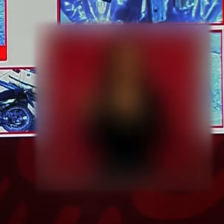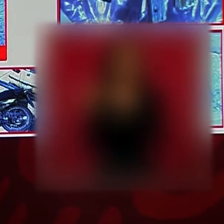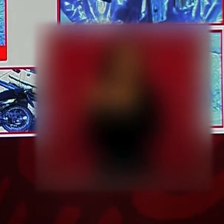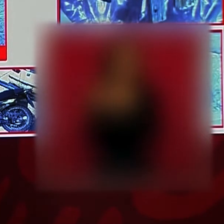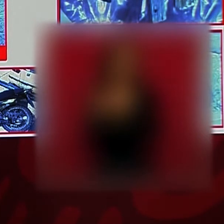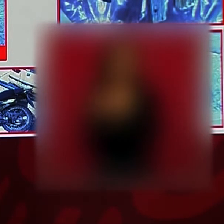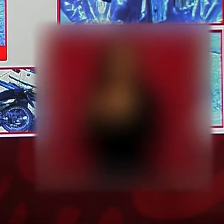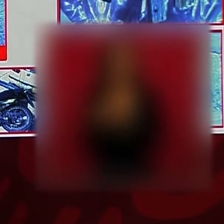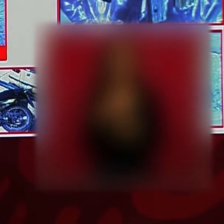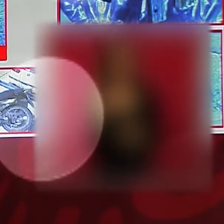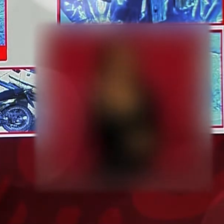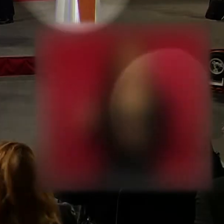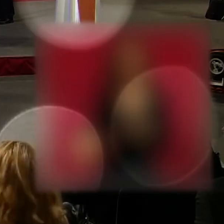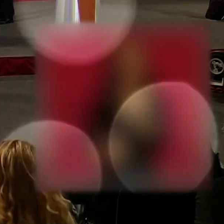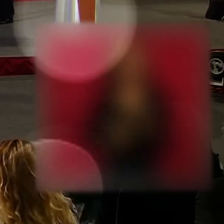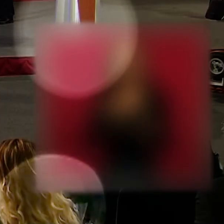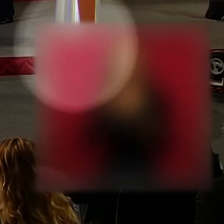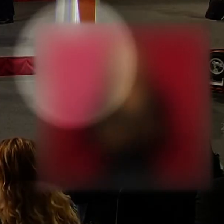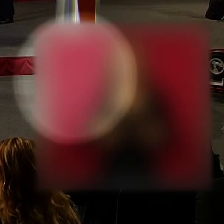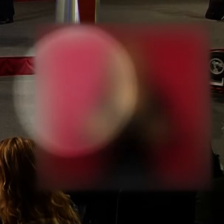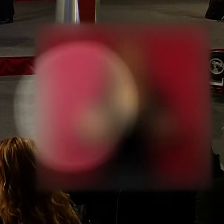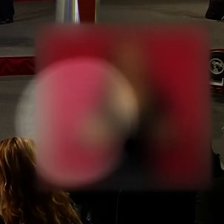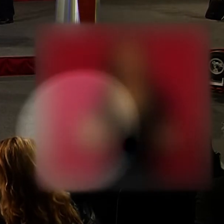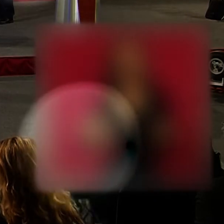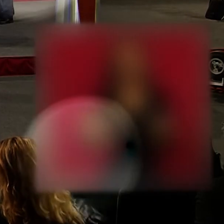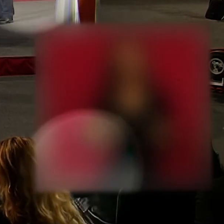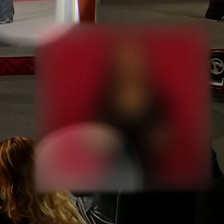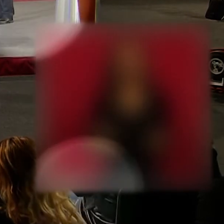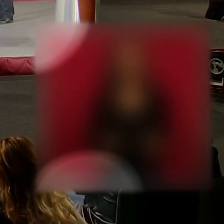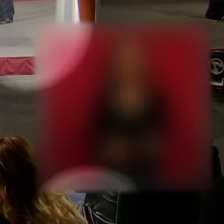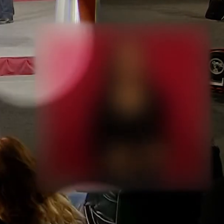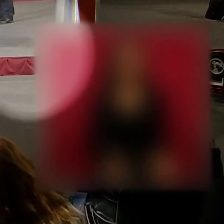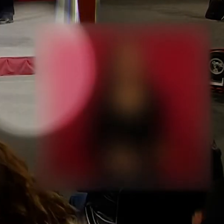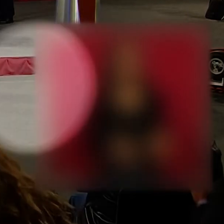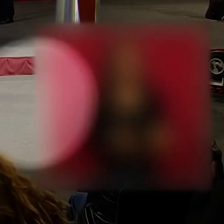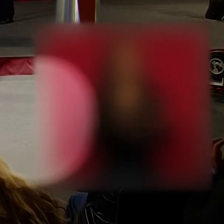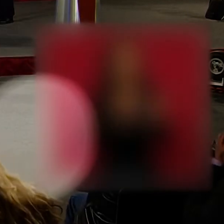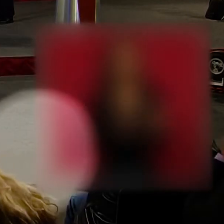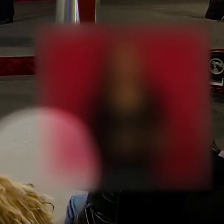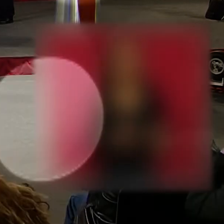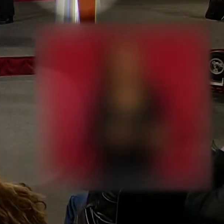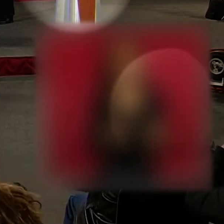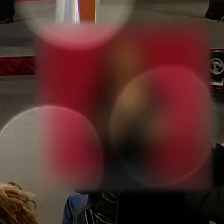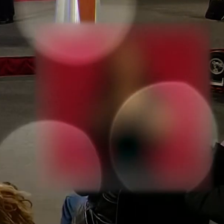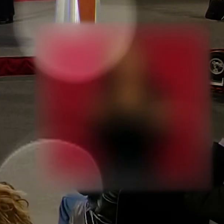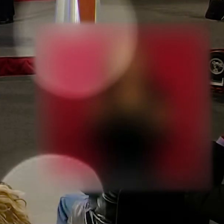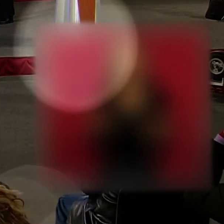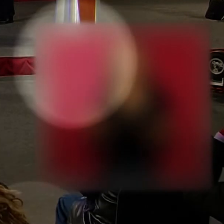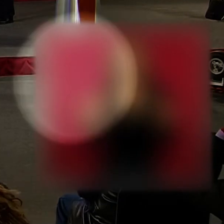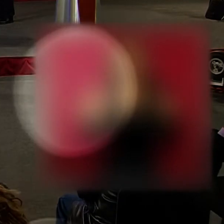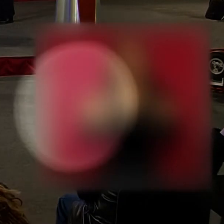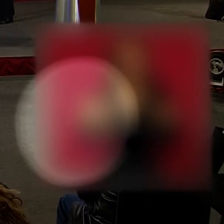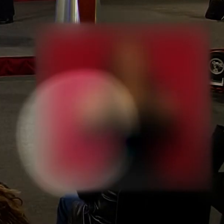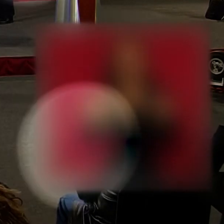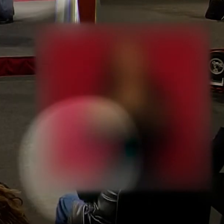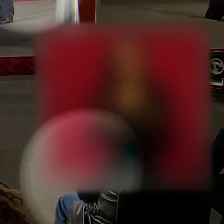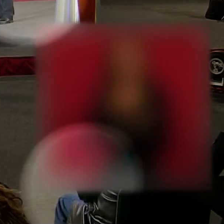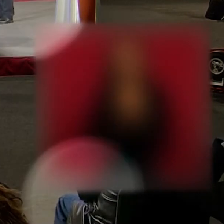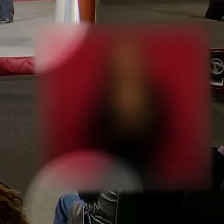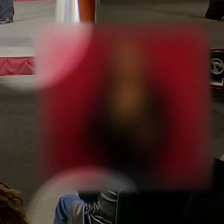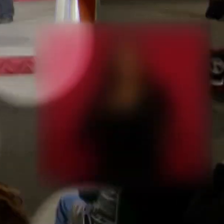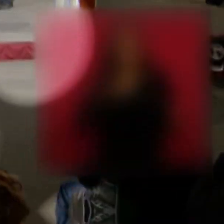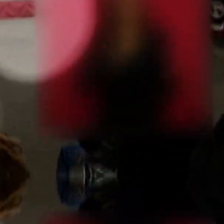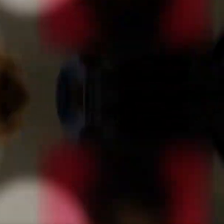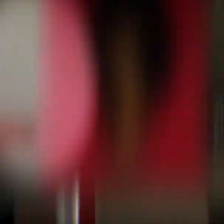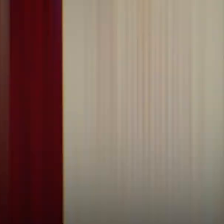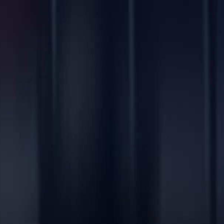la Fiscalía General de Justicia de la entidad y la Secretaría de la Defensa Nacional, se les aseguraron diferentes dosis de metanfetamina y marihuana, así como